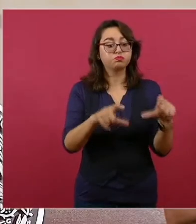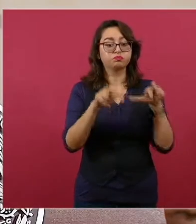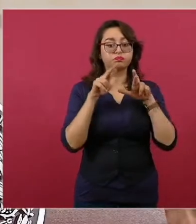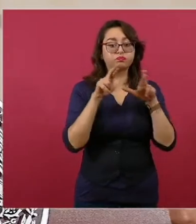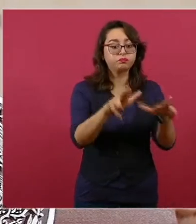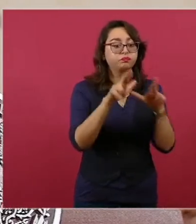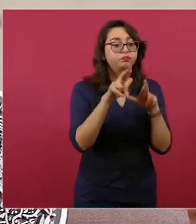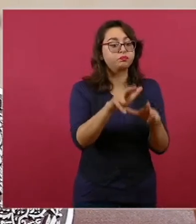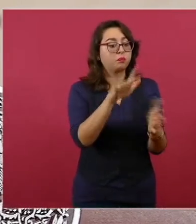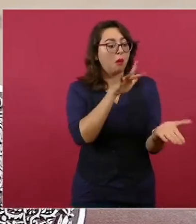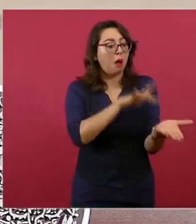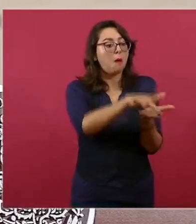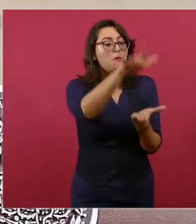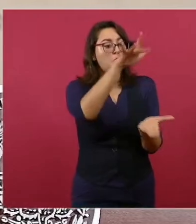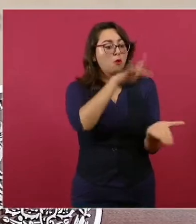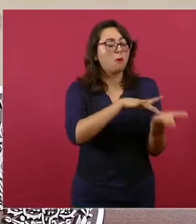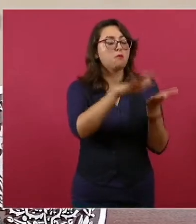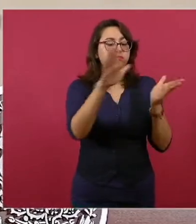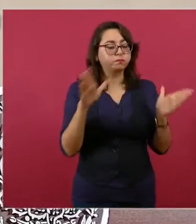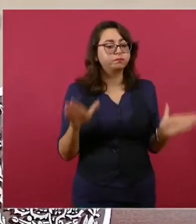se iban a beneficiar los de abajo.